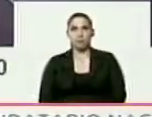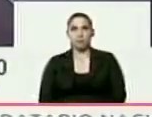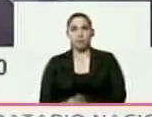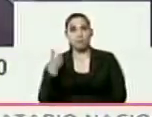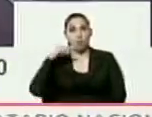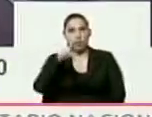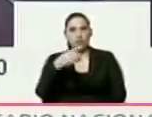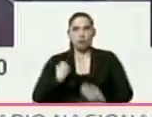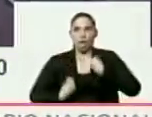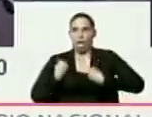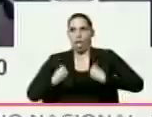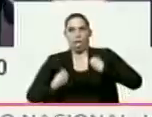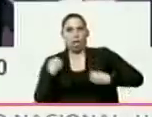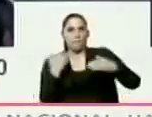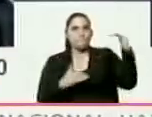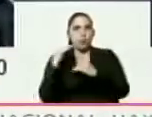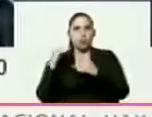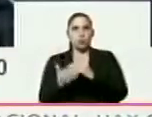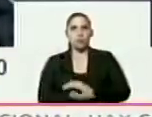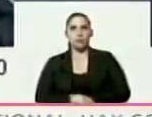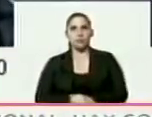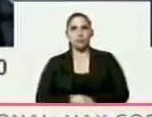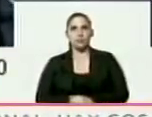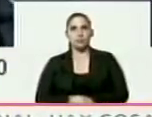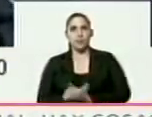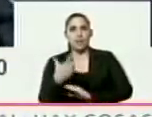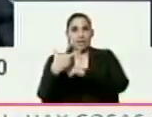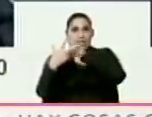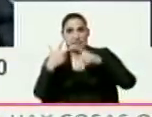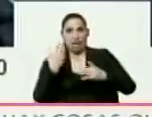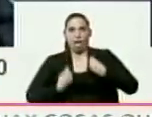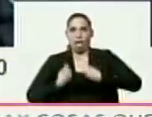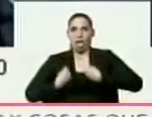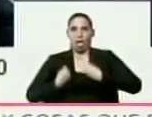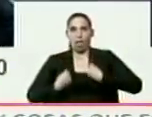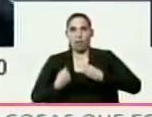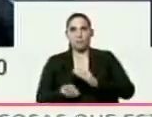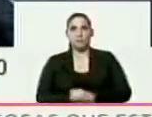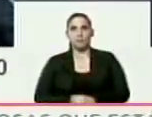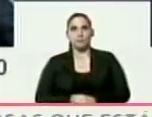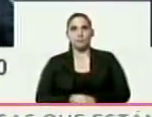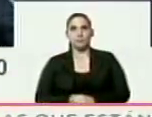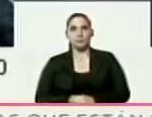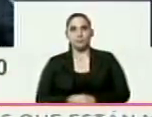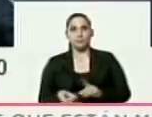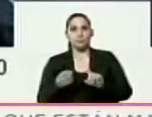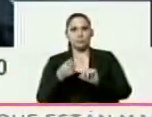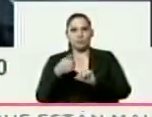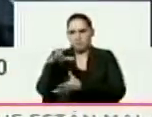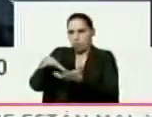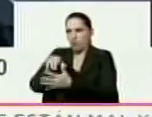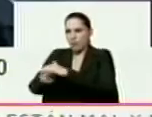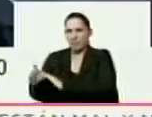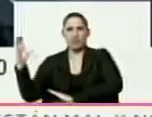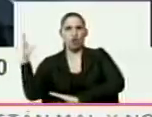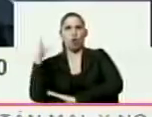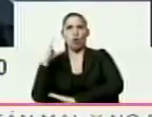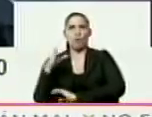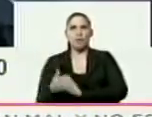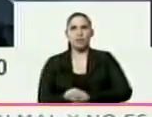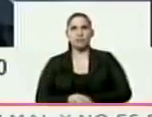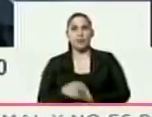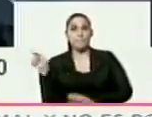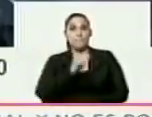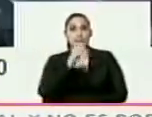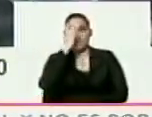la desesperación al máximo. Tres factores de desesperación. Su crisis allá. En el mes de